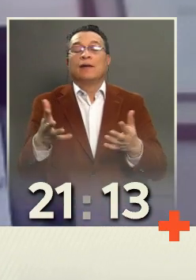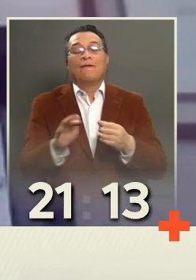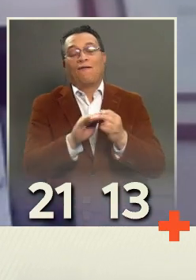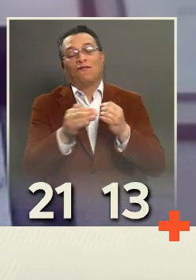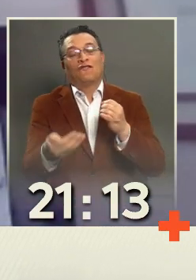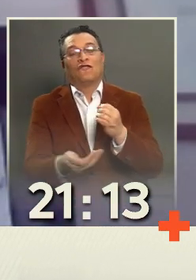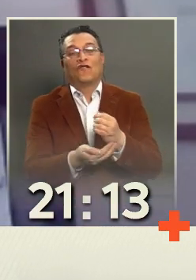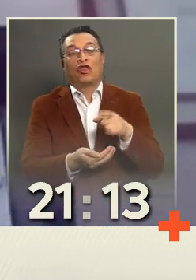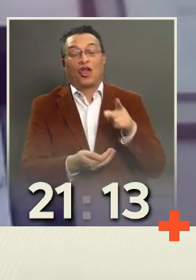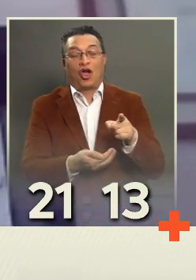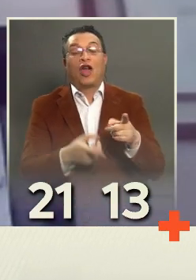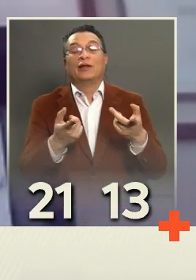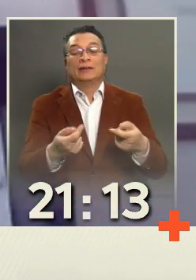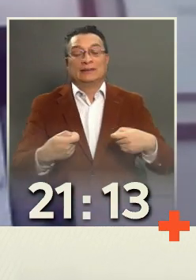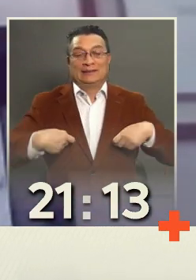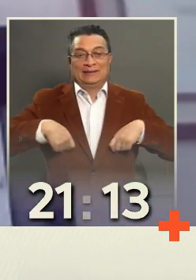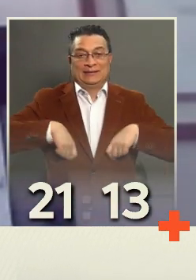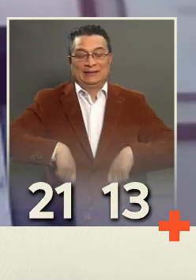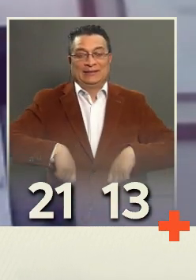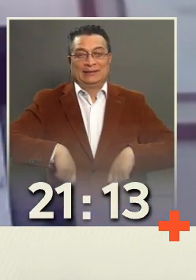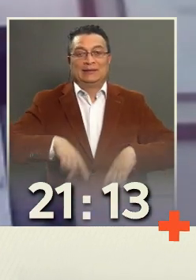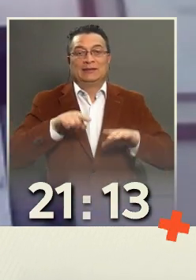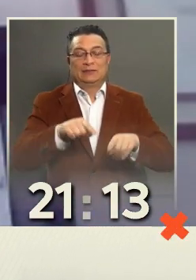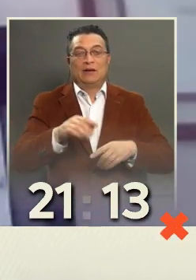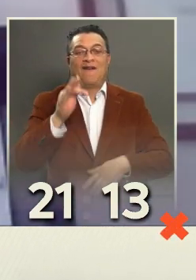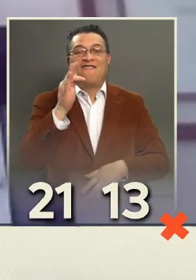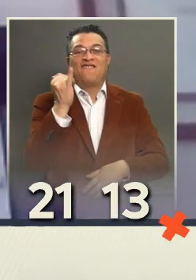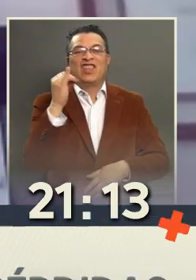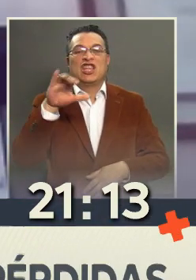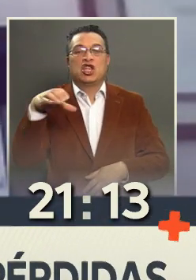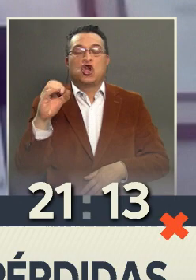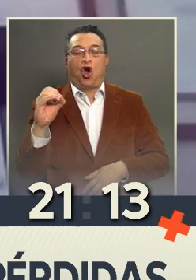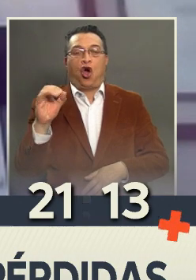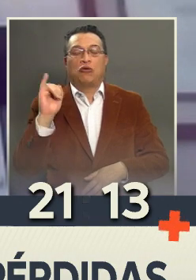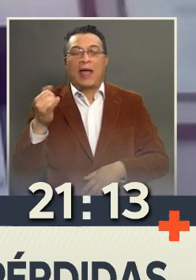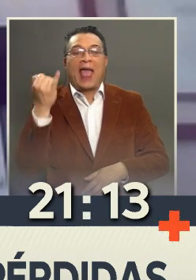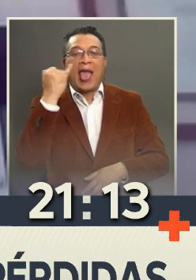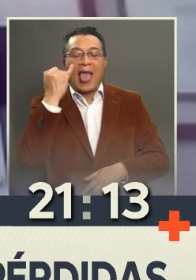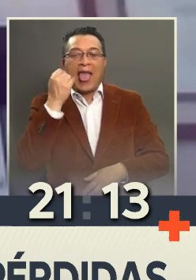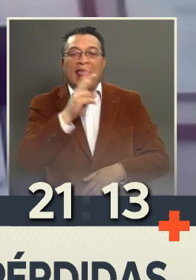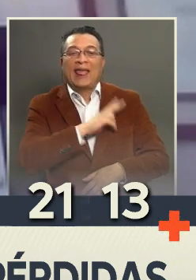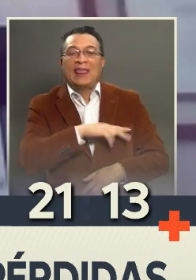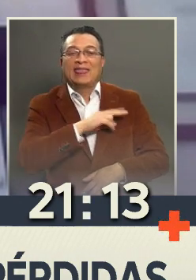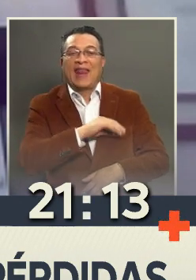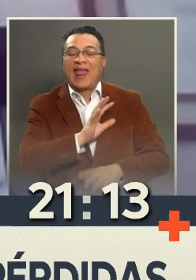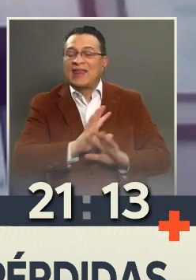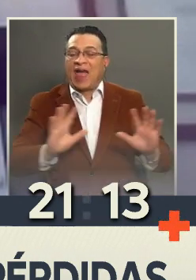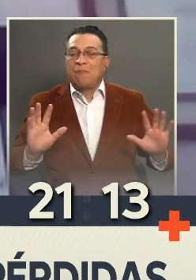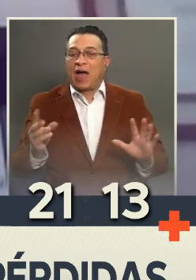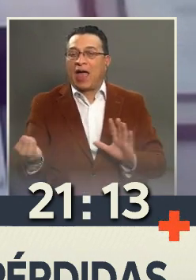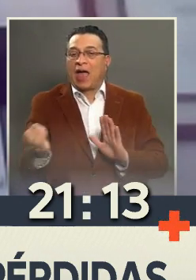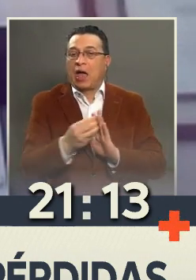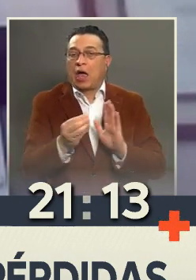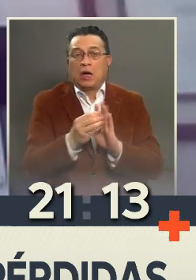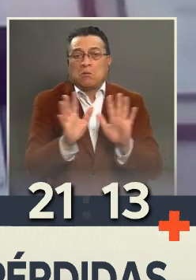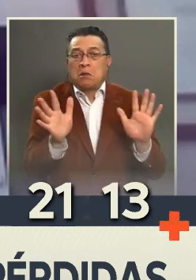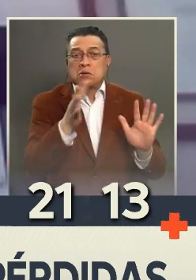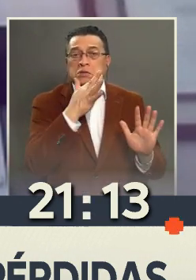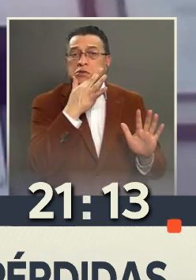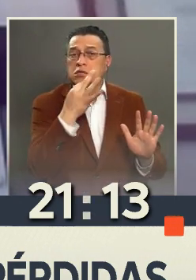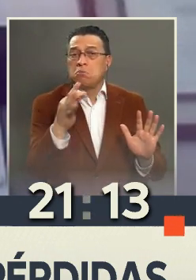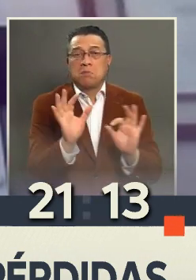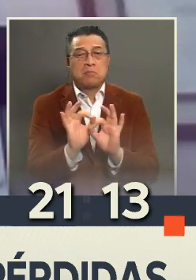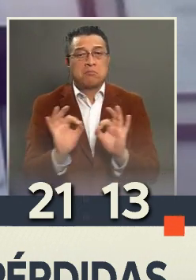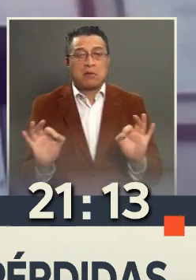donde se obtenga una rentabilidad fija, es decir, un interés. Eso es simplemente